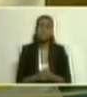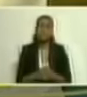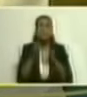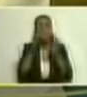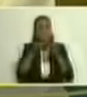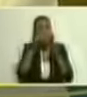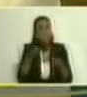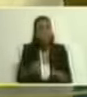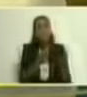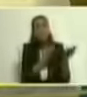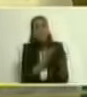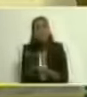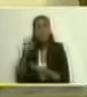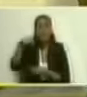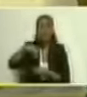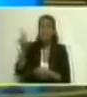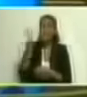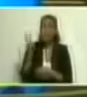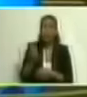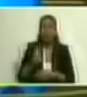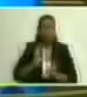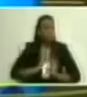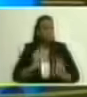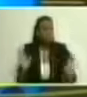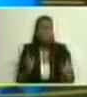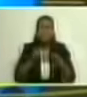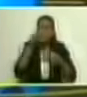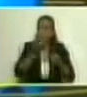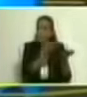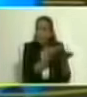Siempre bienvenido a Venezuela.